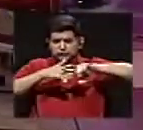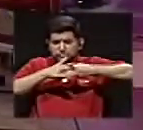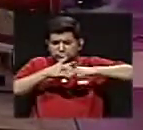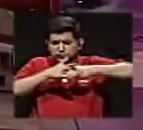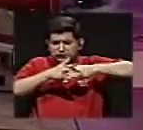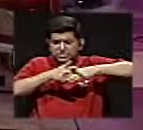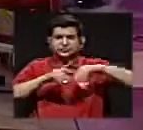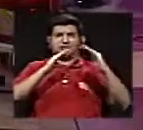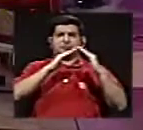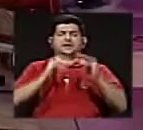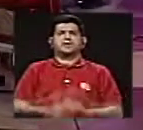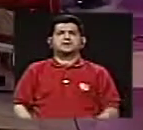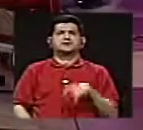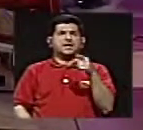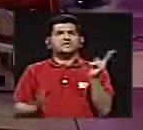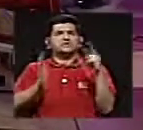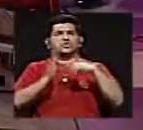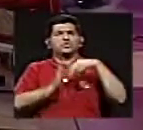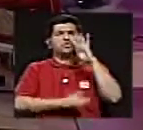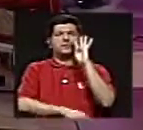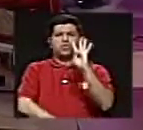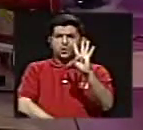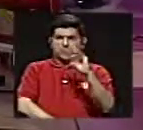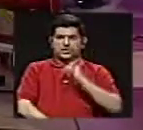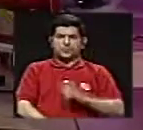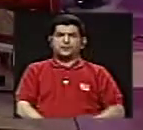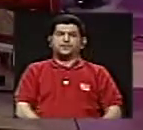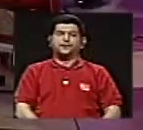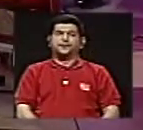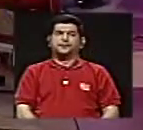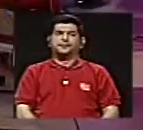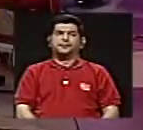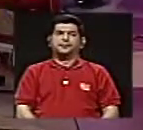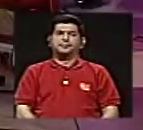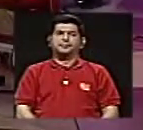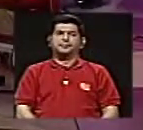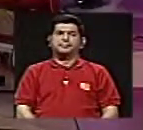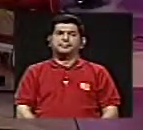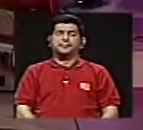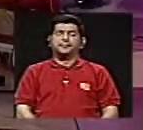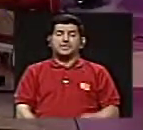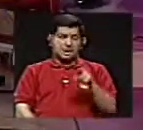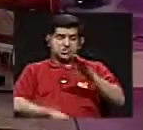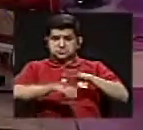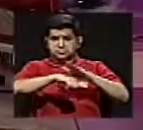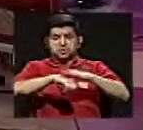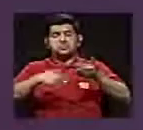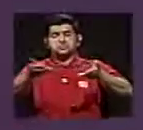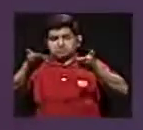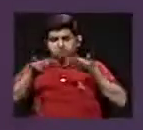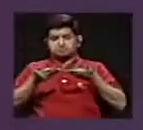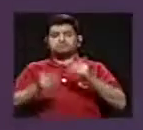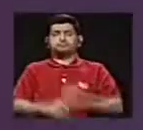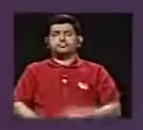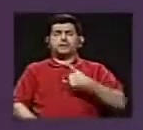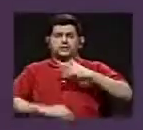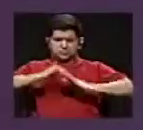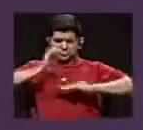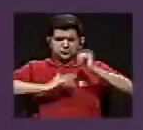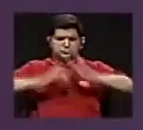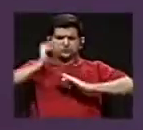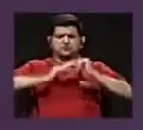las casas. Eso fue en el 2004. Entonces me dieron el permiso, construí